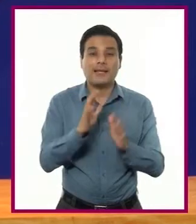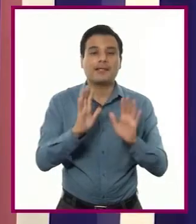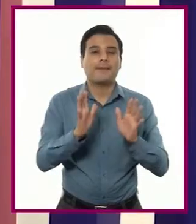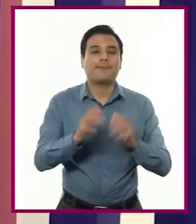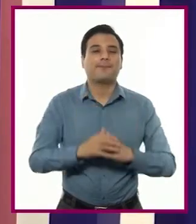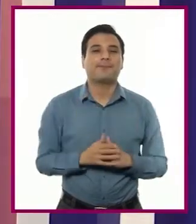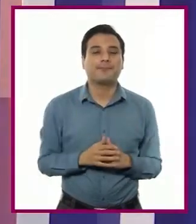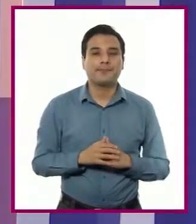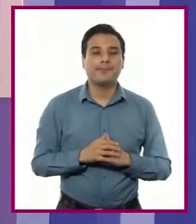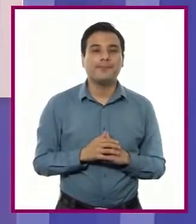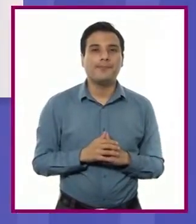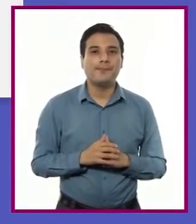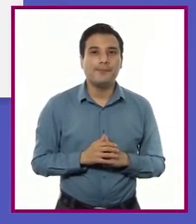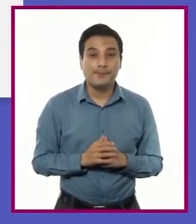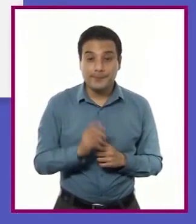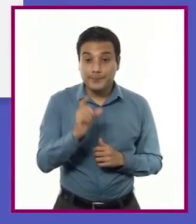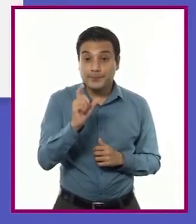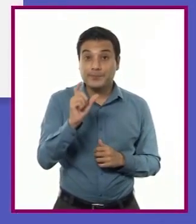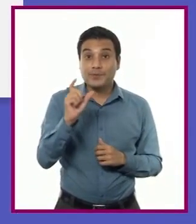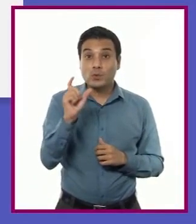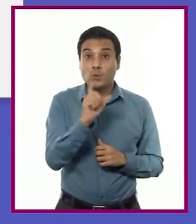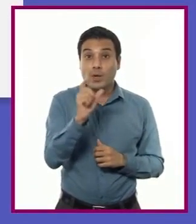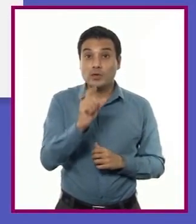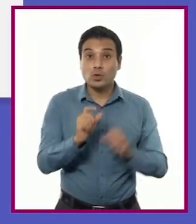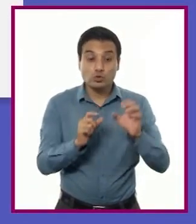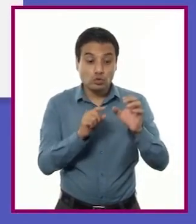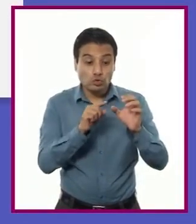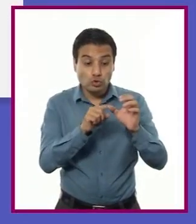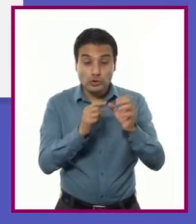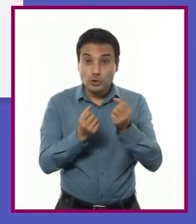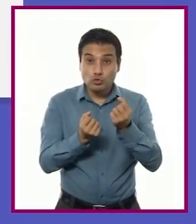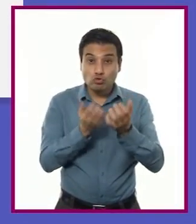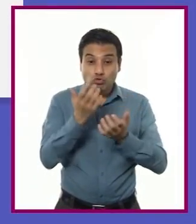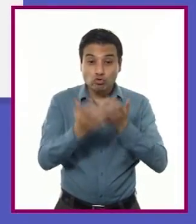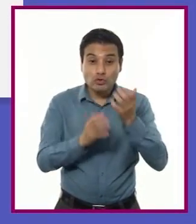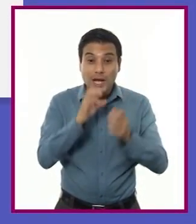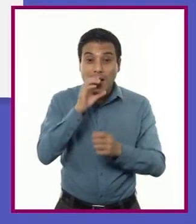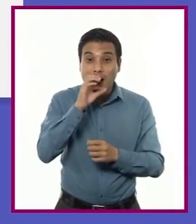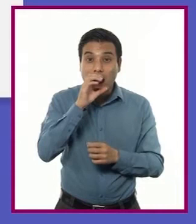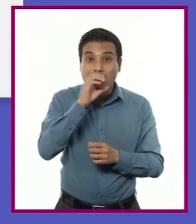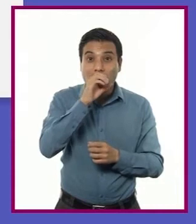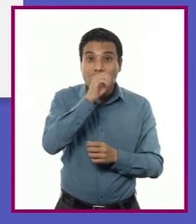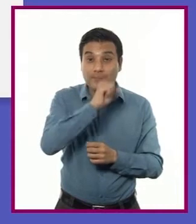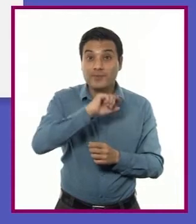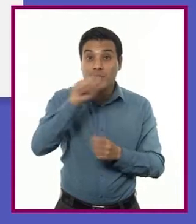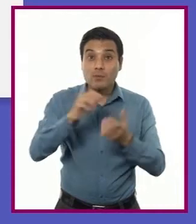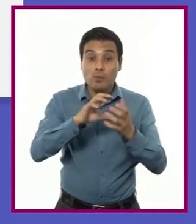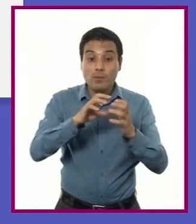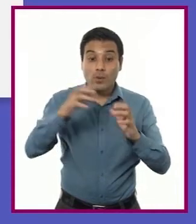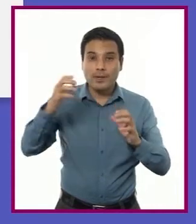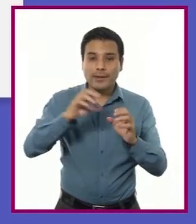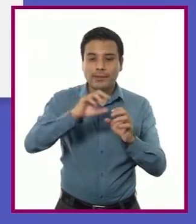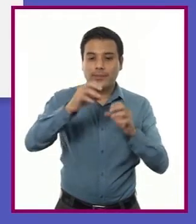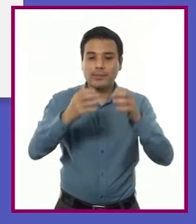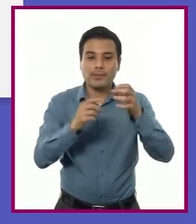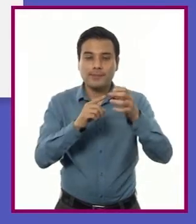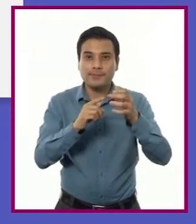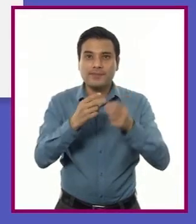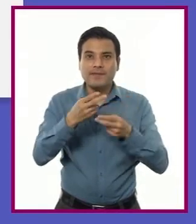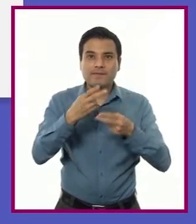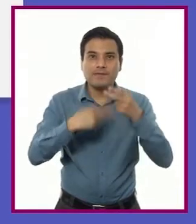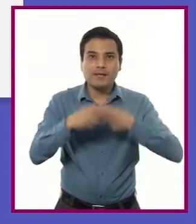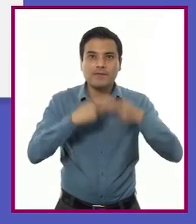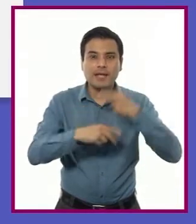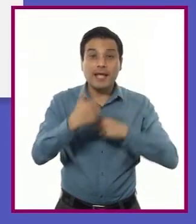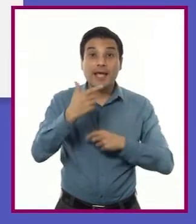Sí. Cuando calentamos la bolita de naftalina, muchas de estas moléculas salen volando y forman un gas que se mezcla